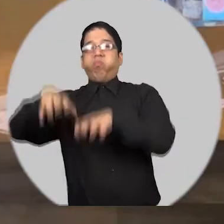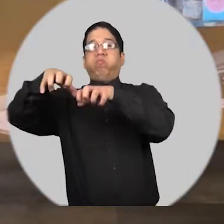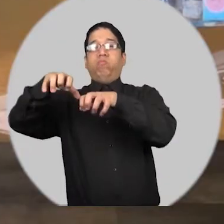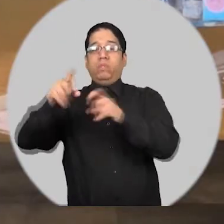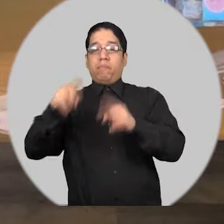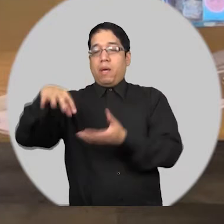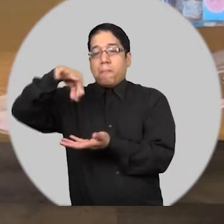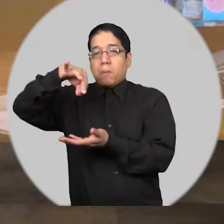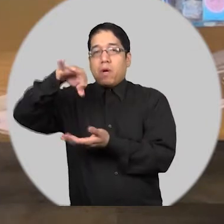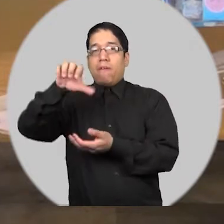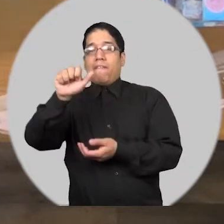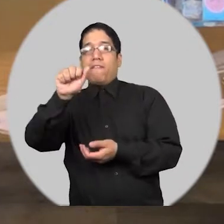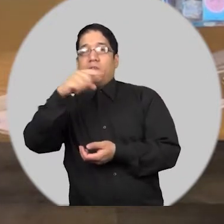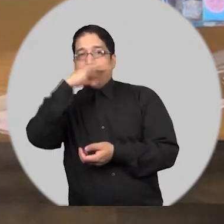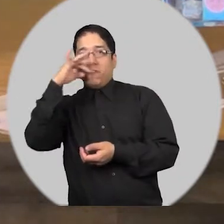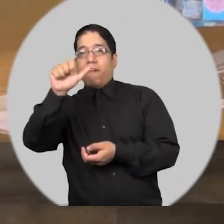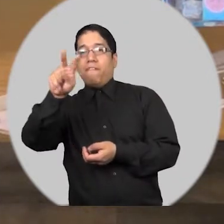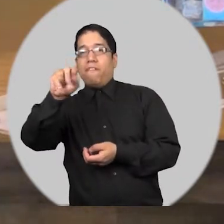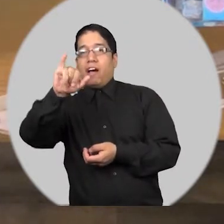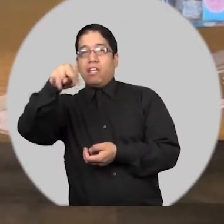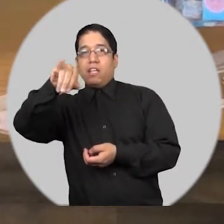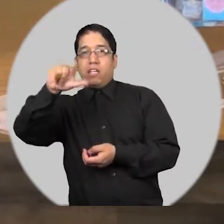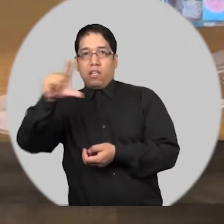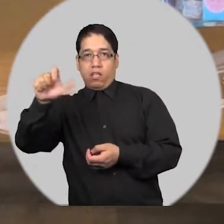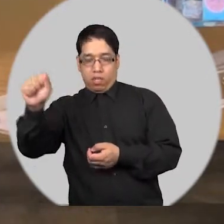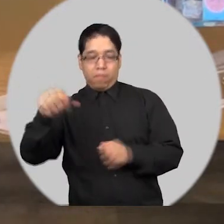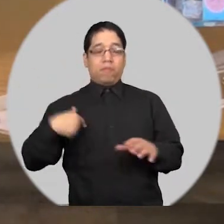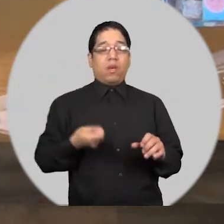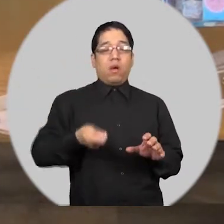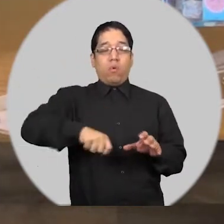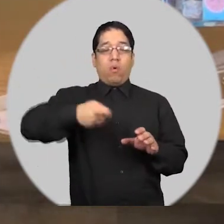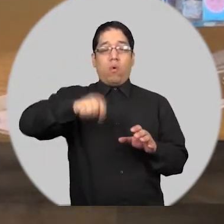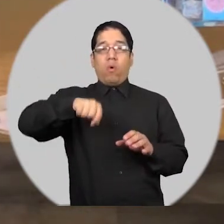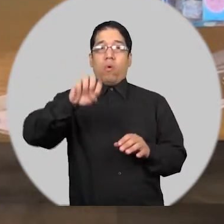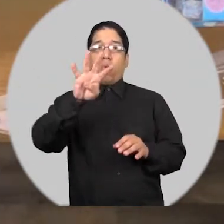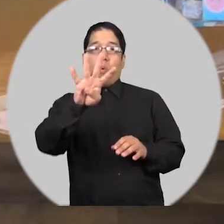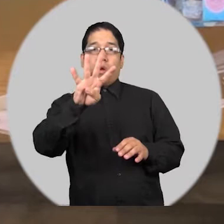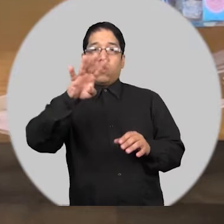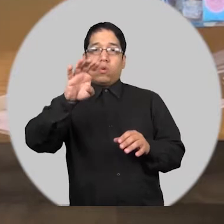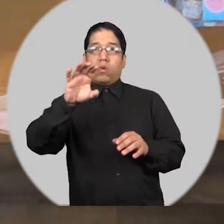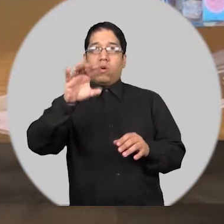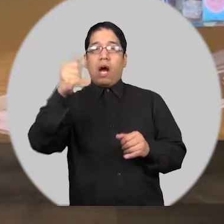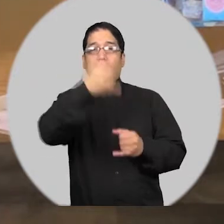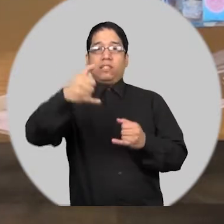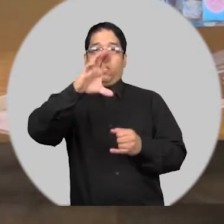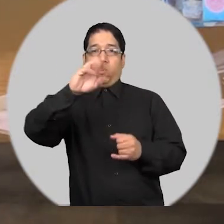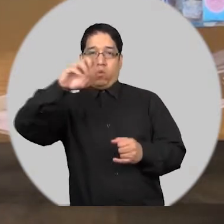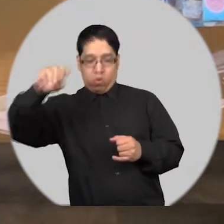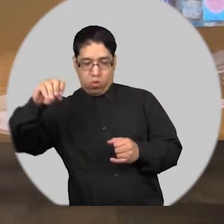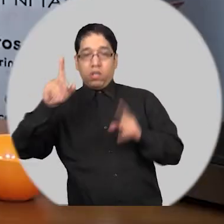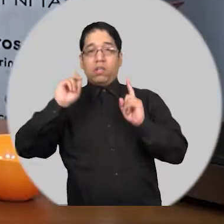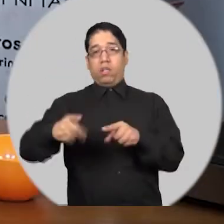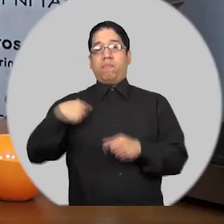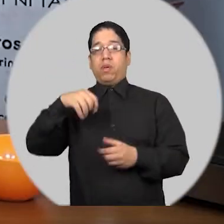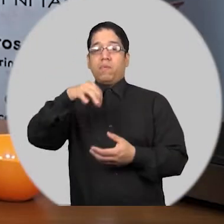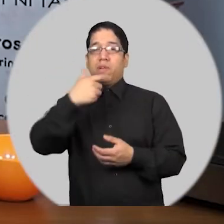de vainilla. También vamos a utilizar 4 cucharadas, sería de aceite de coco y 2 cucharadas